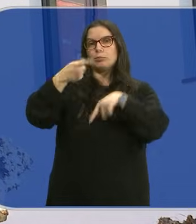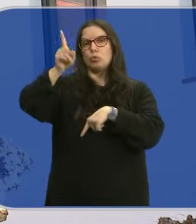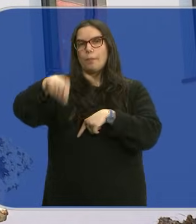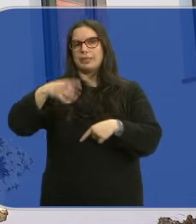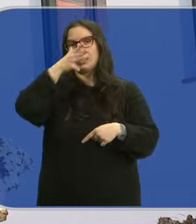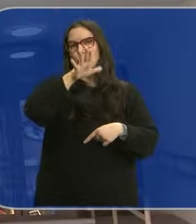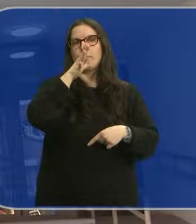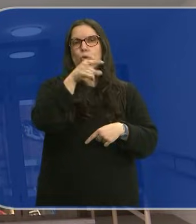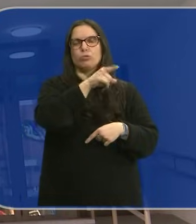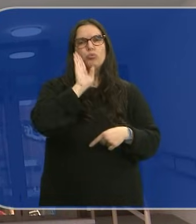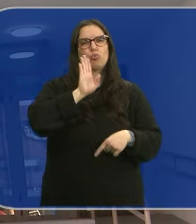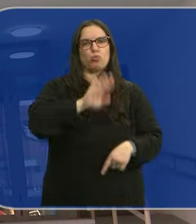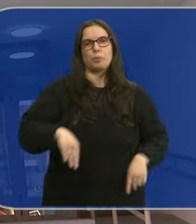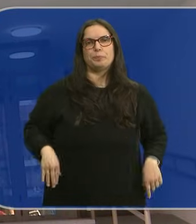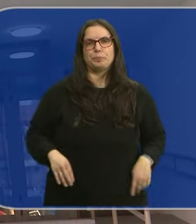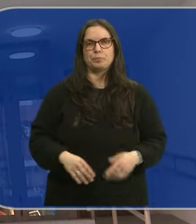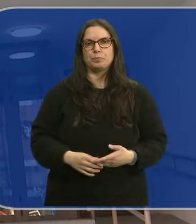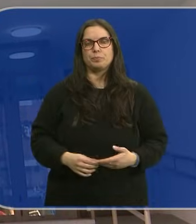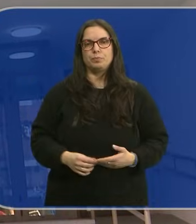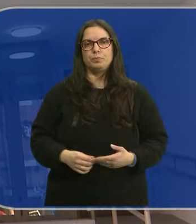la Fundación por las presuntas irregularidades.